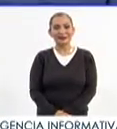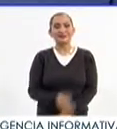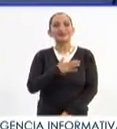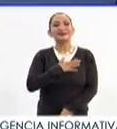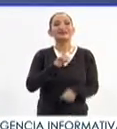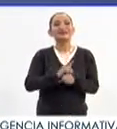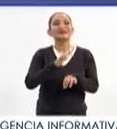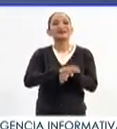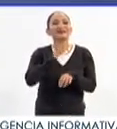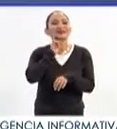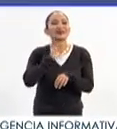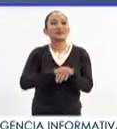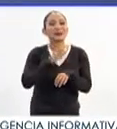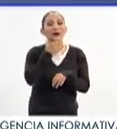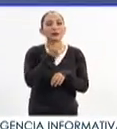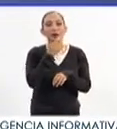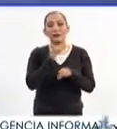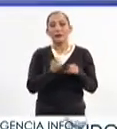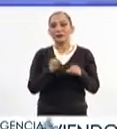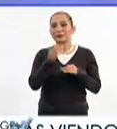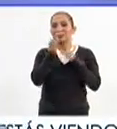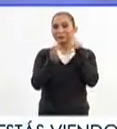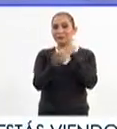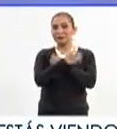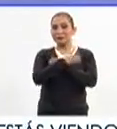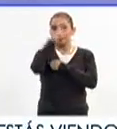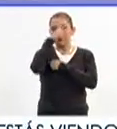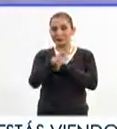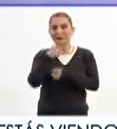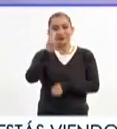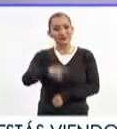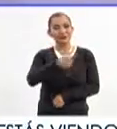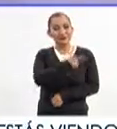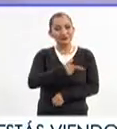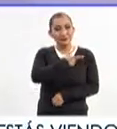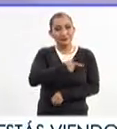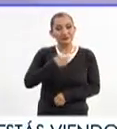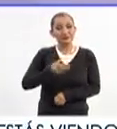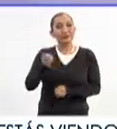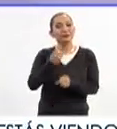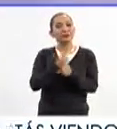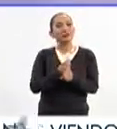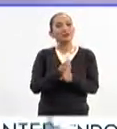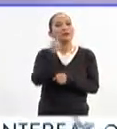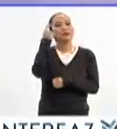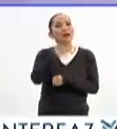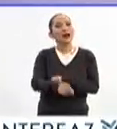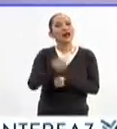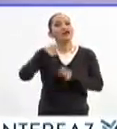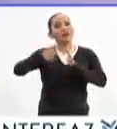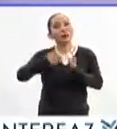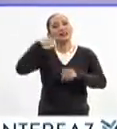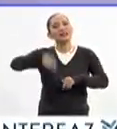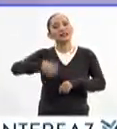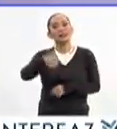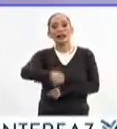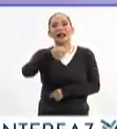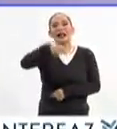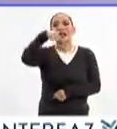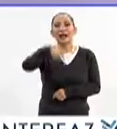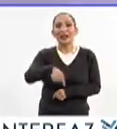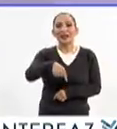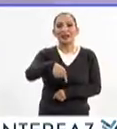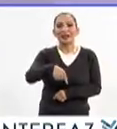Muy buenos días, amigas y amigos de la Agencia Informativa de Educación de México. Es un verdadero placer tener la oportunidad de nueva cuenta saludarlos